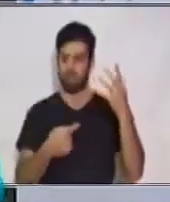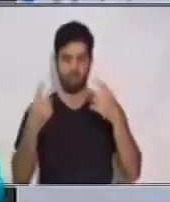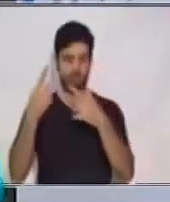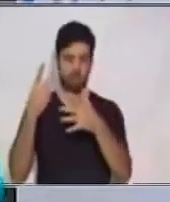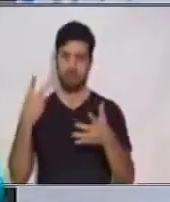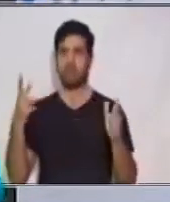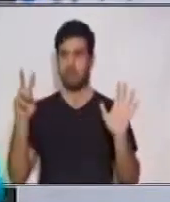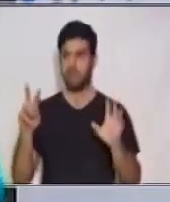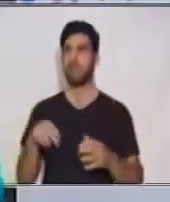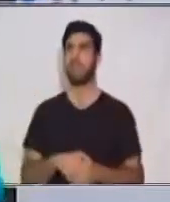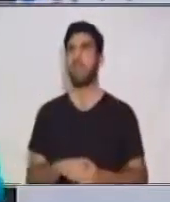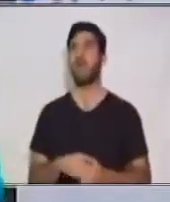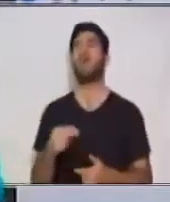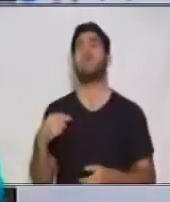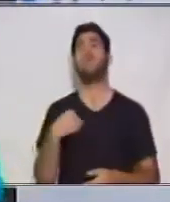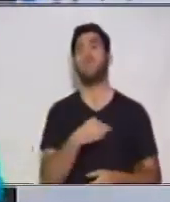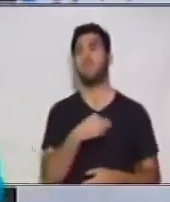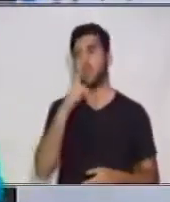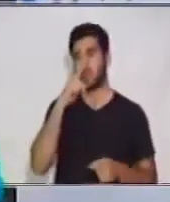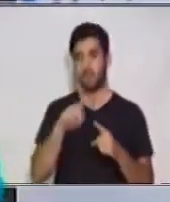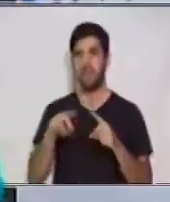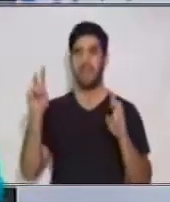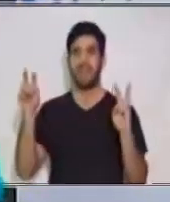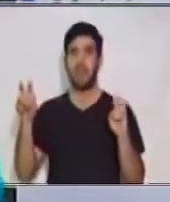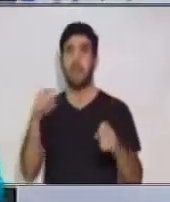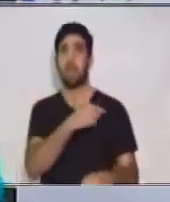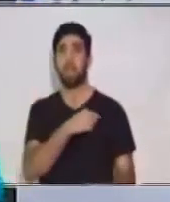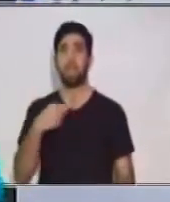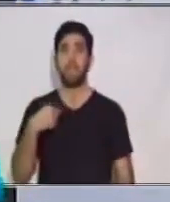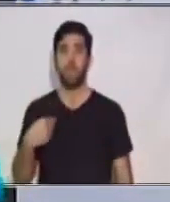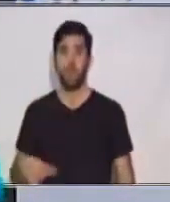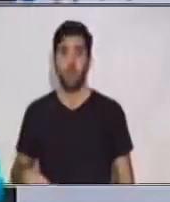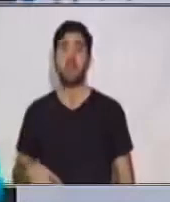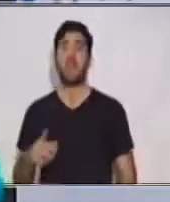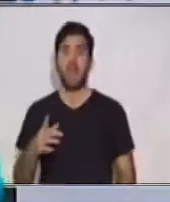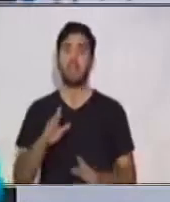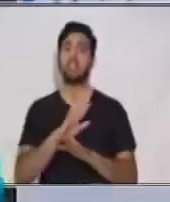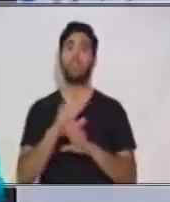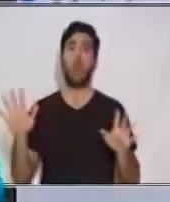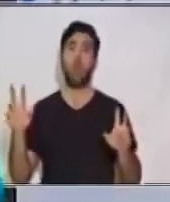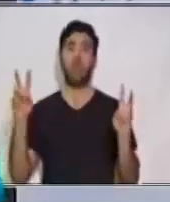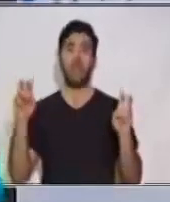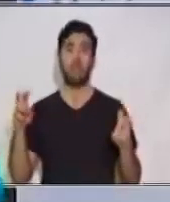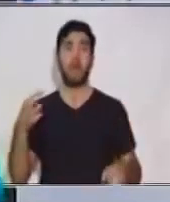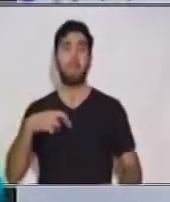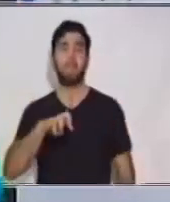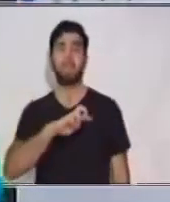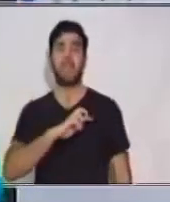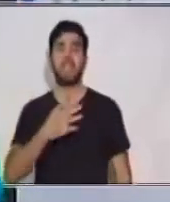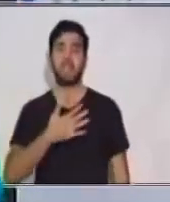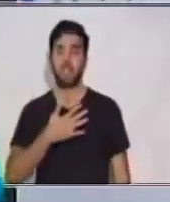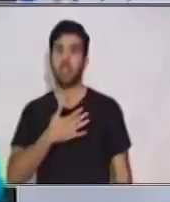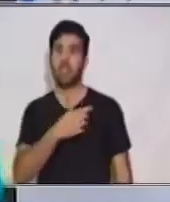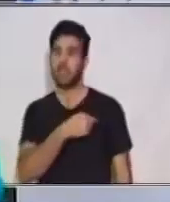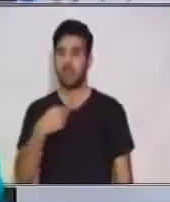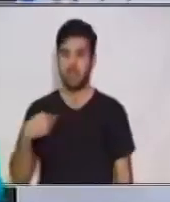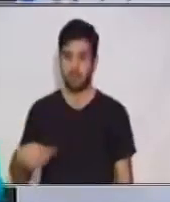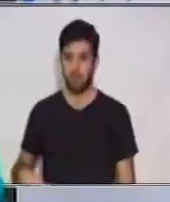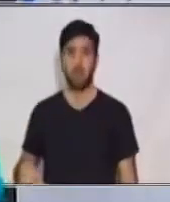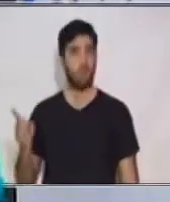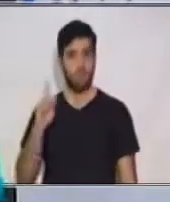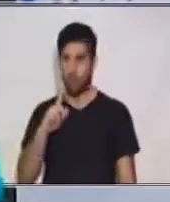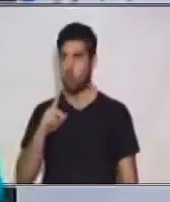mayoría nosotros identificamos que cuando hablamos de pronombres, hablamos de los pronombres personales, pero déjenme comentarles que existen